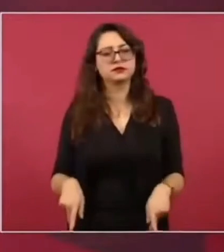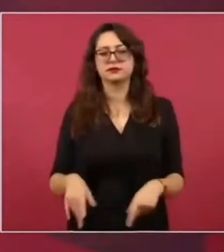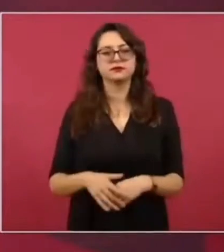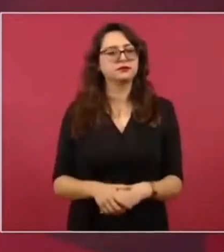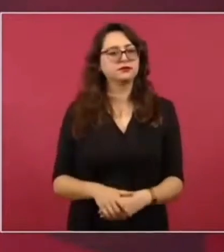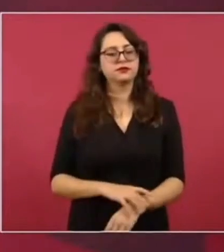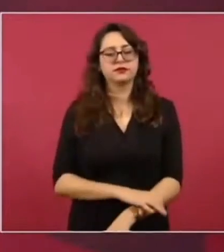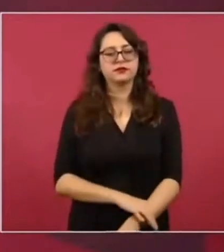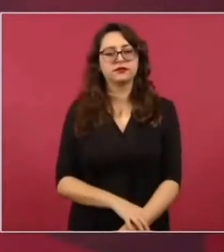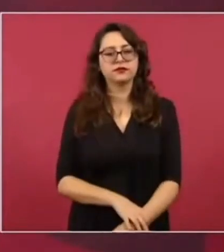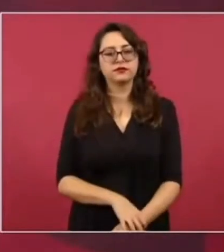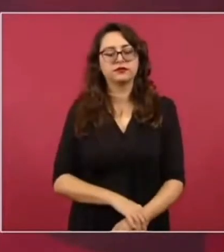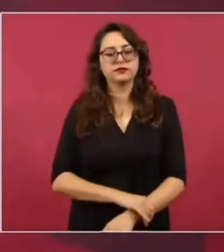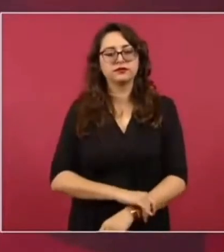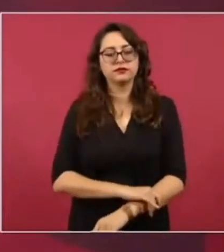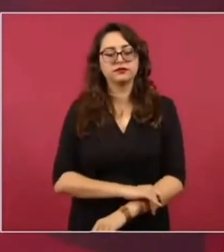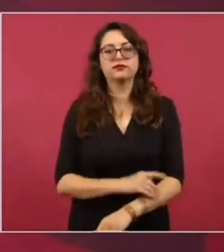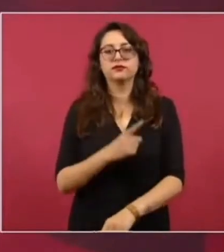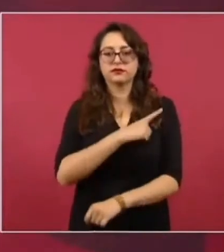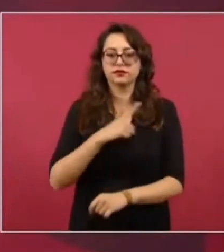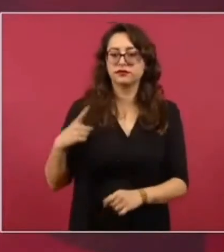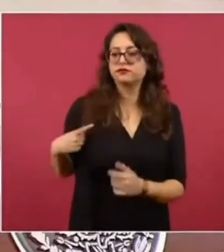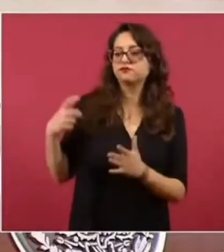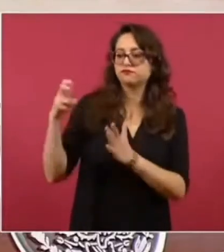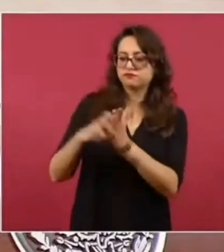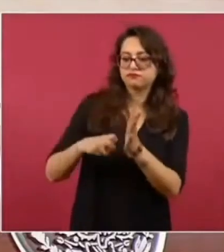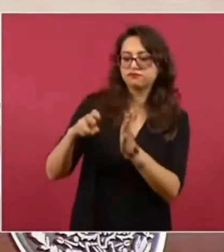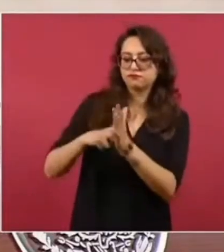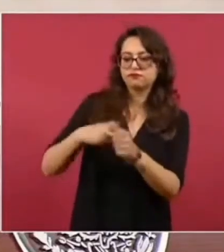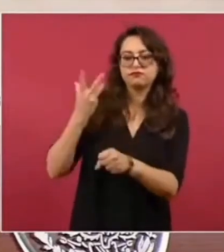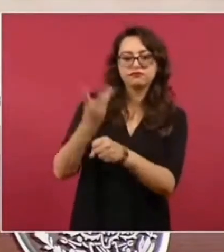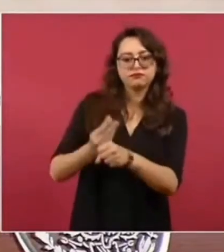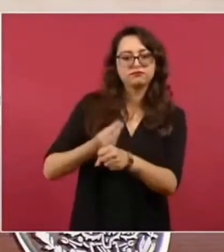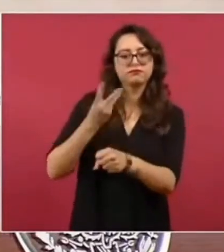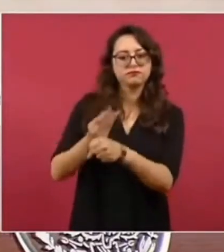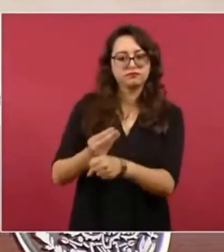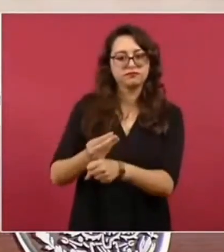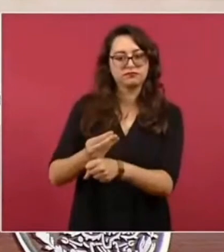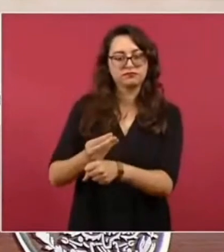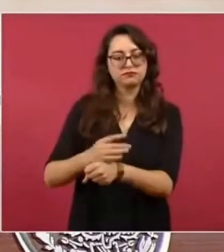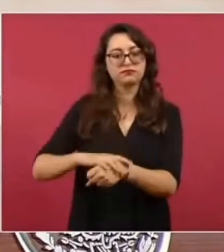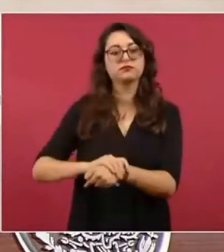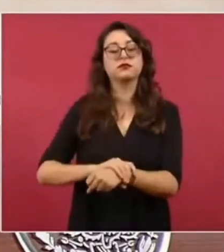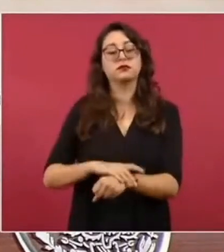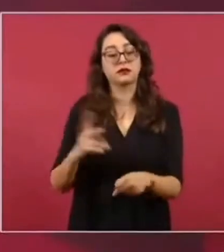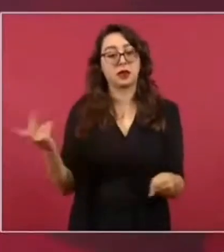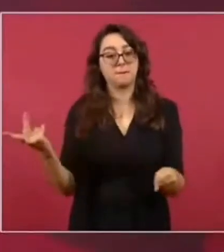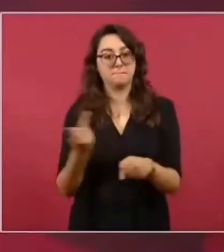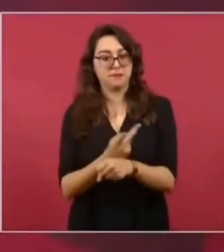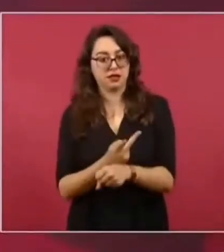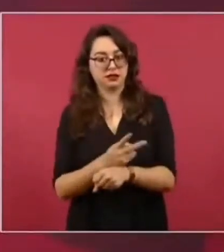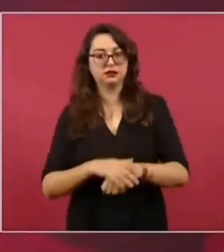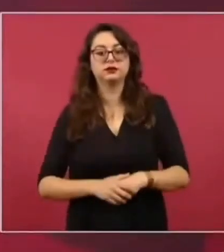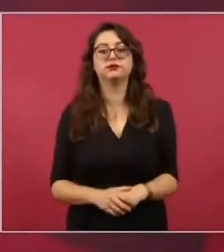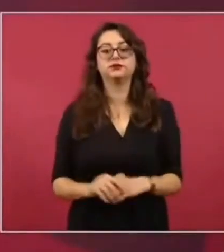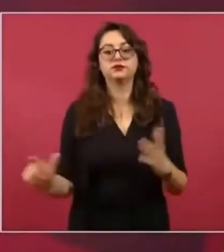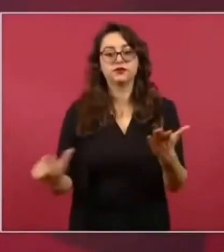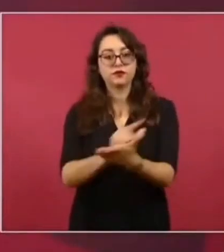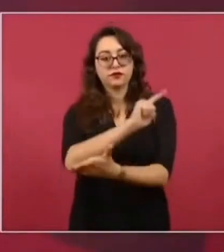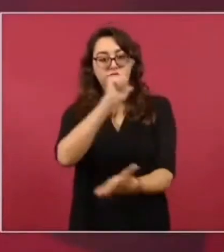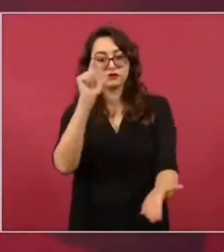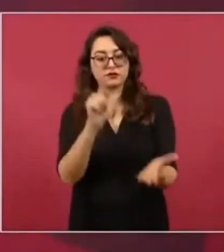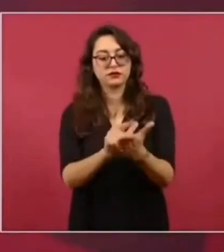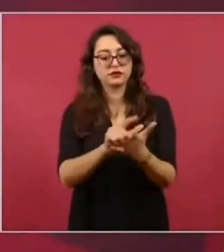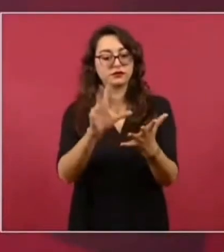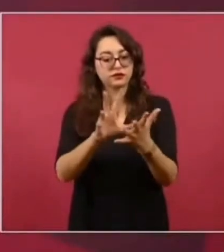porque en los sistemas de pensiones, antes de que hicieran la reforma a la Constitución, a las leyes, durante